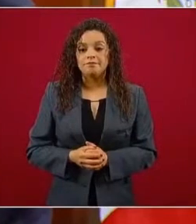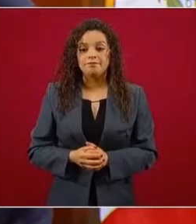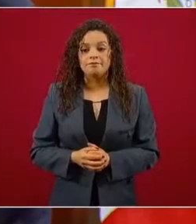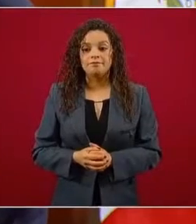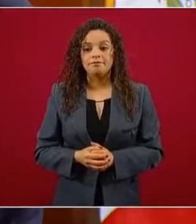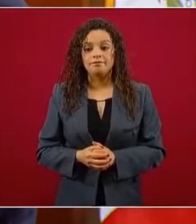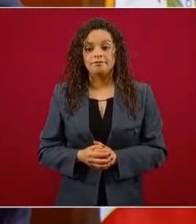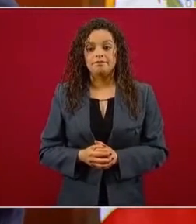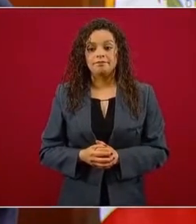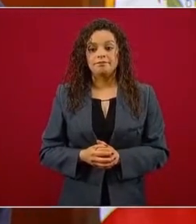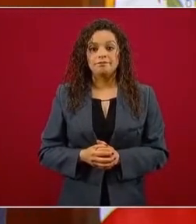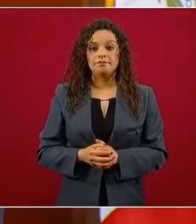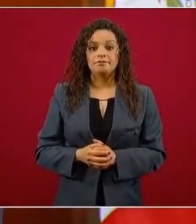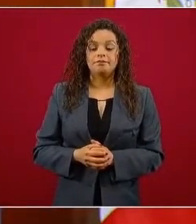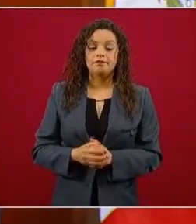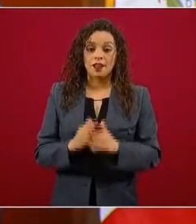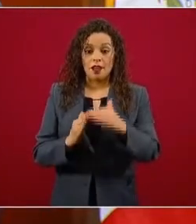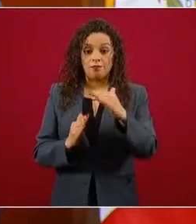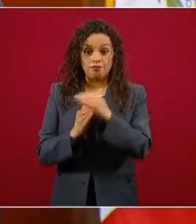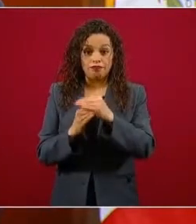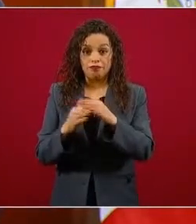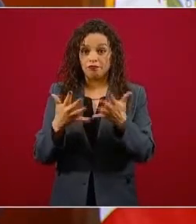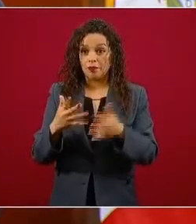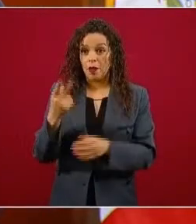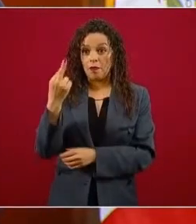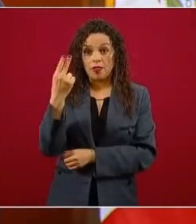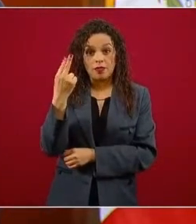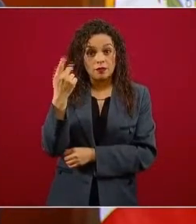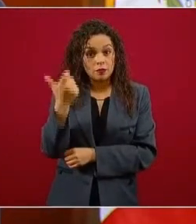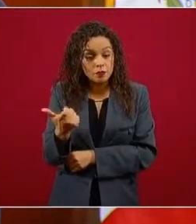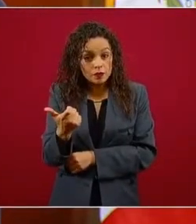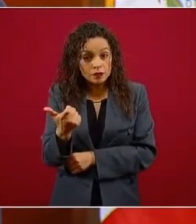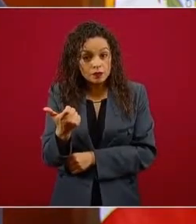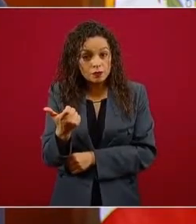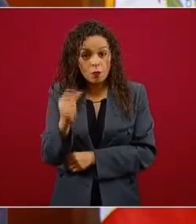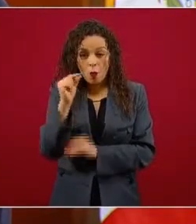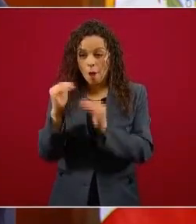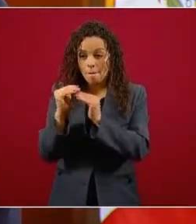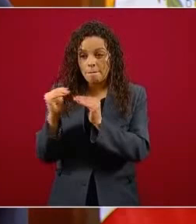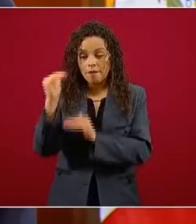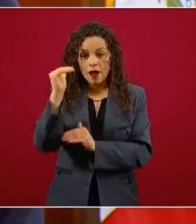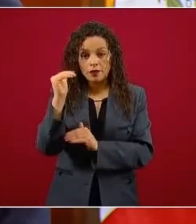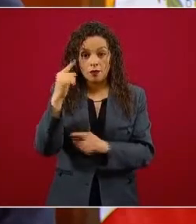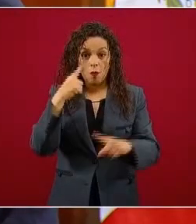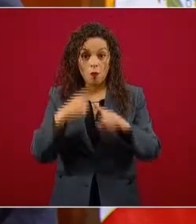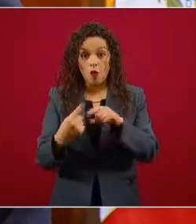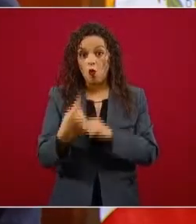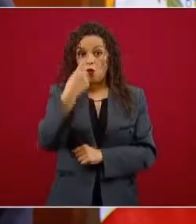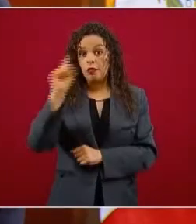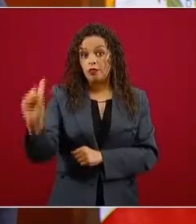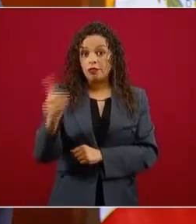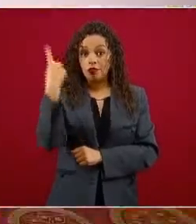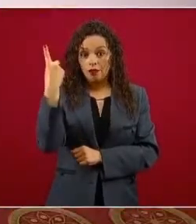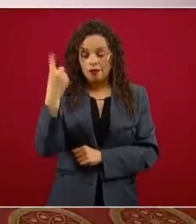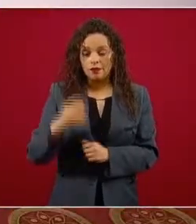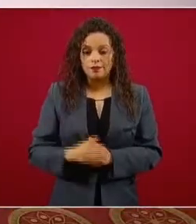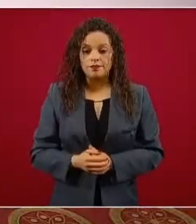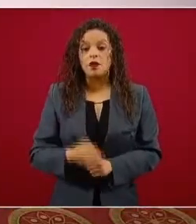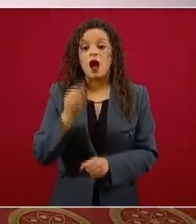a 25 pesos y un poco más por dólar. Ahora está a menos